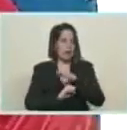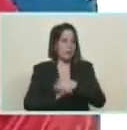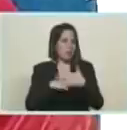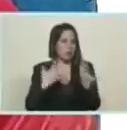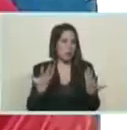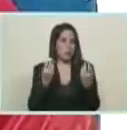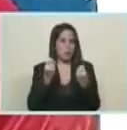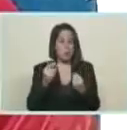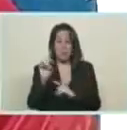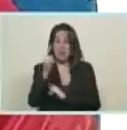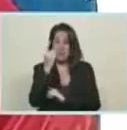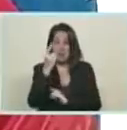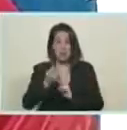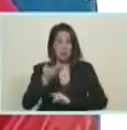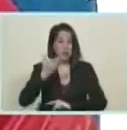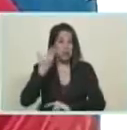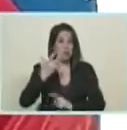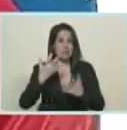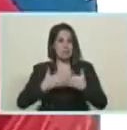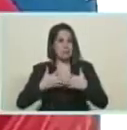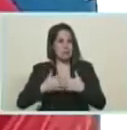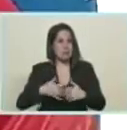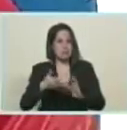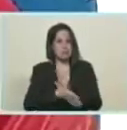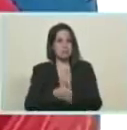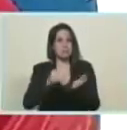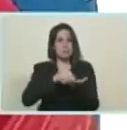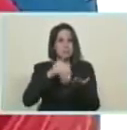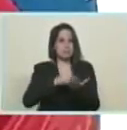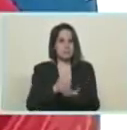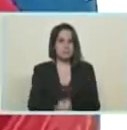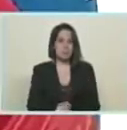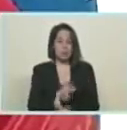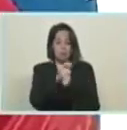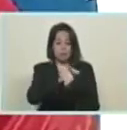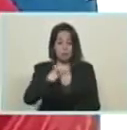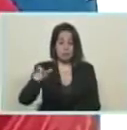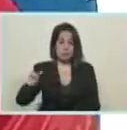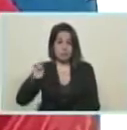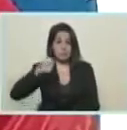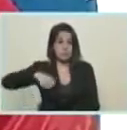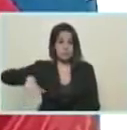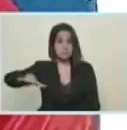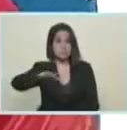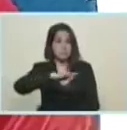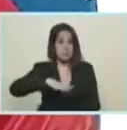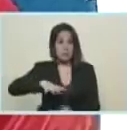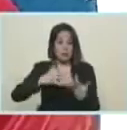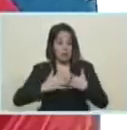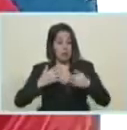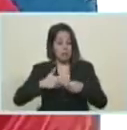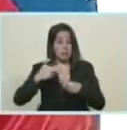Es lo primero. Fue heroico lo que hizo la clase obrera petrolera.